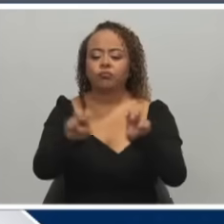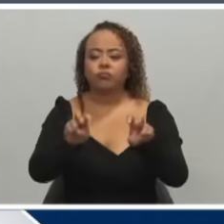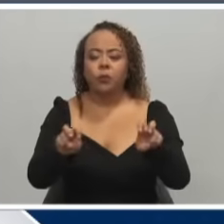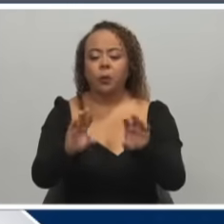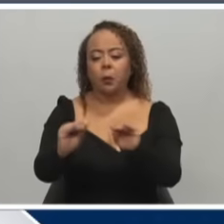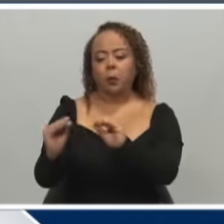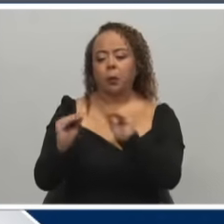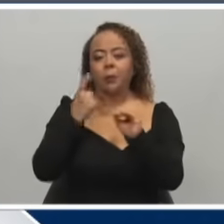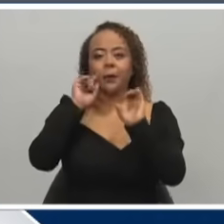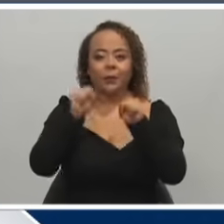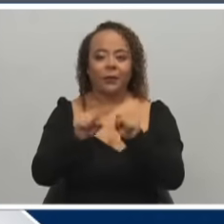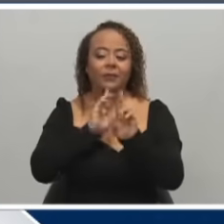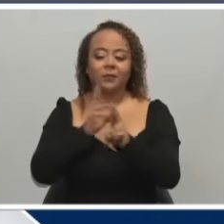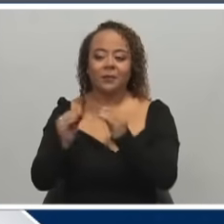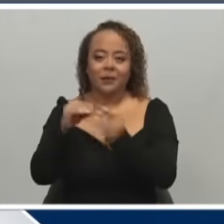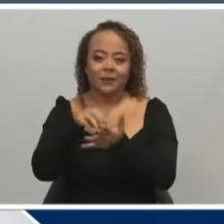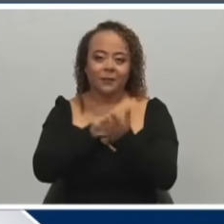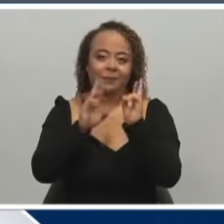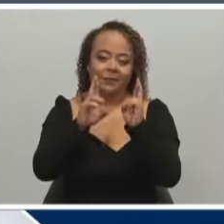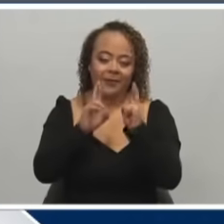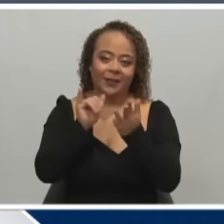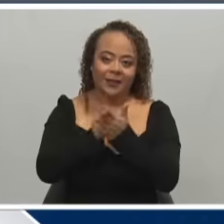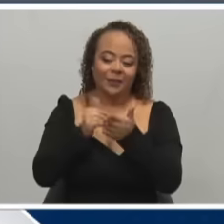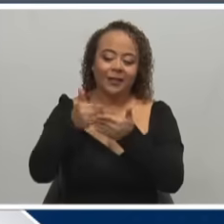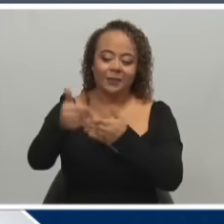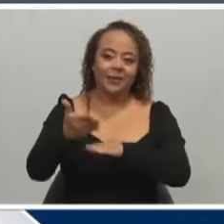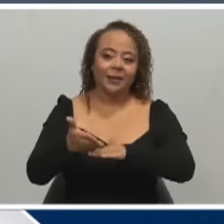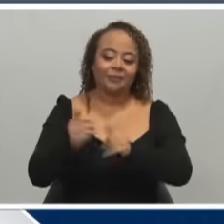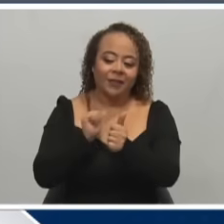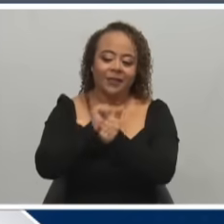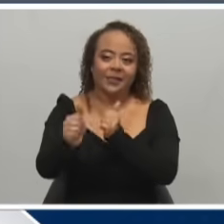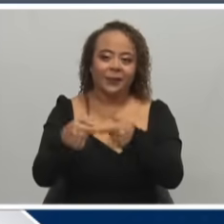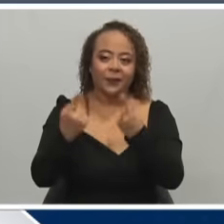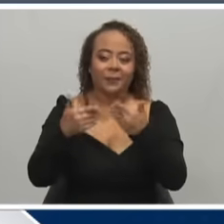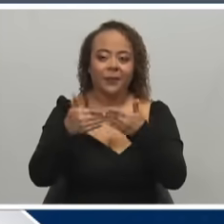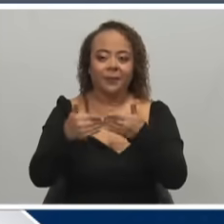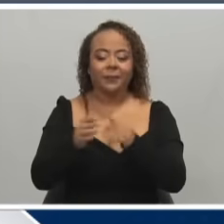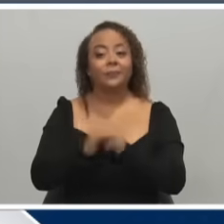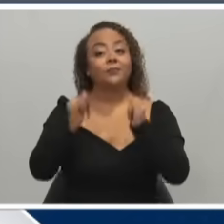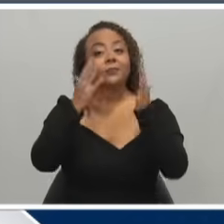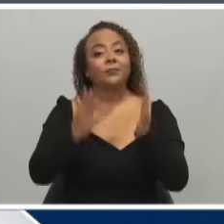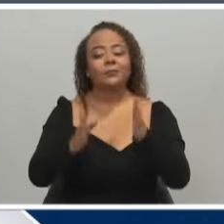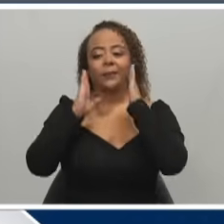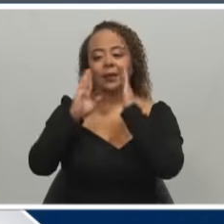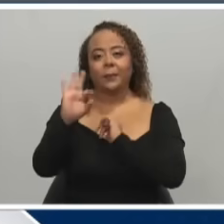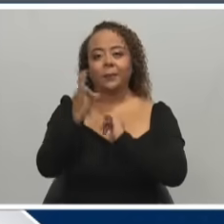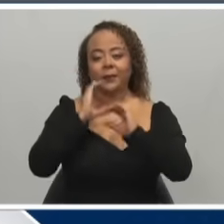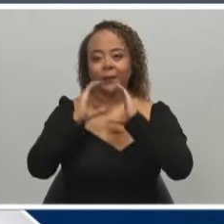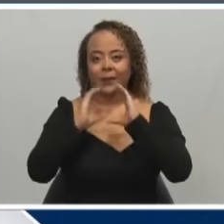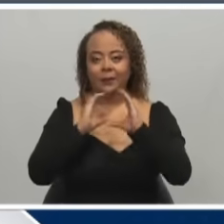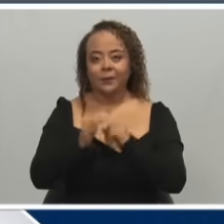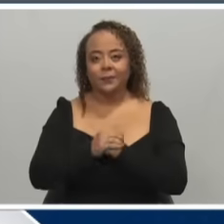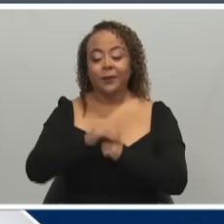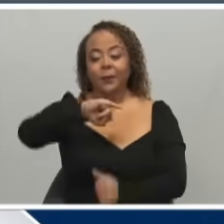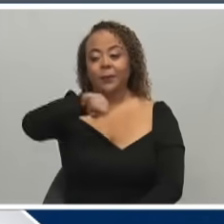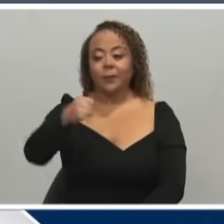muchísimas más dudas esperando que eso sea después de avanzar la serie ante Panamá el jugador que atendió a los medios de comunicación fue